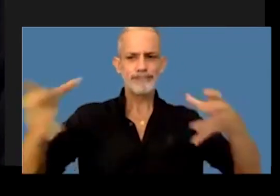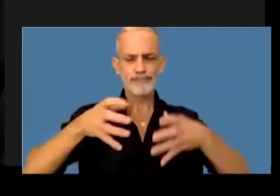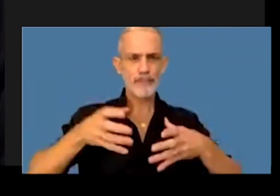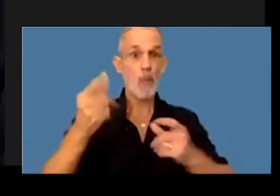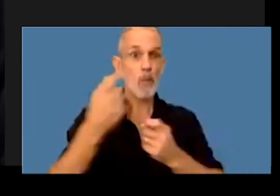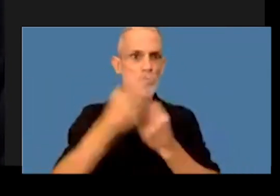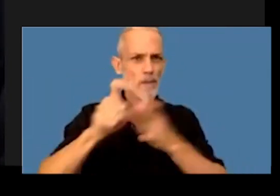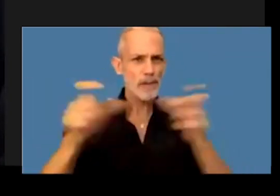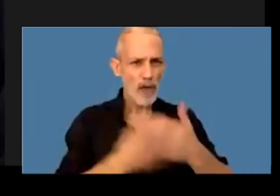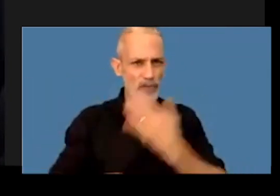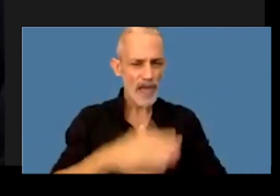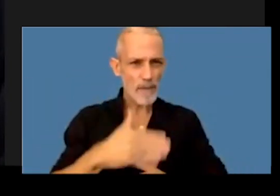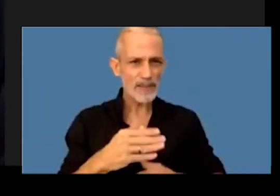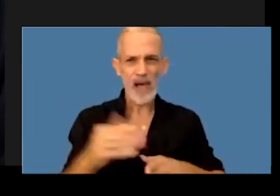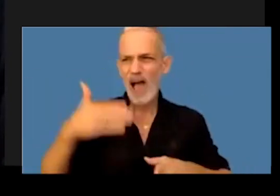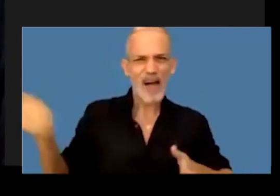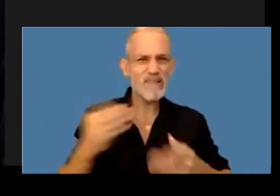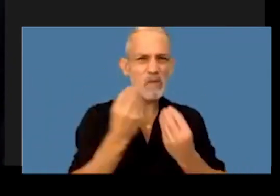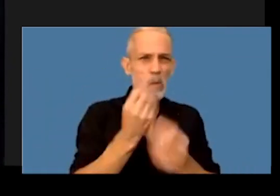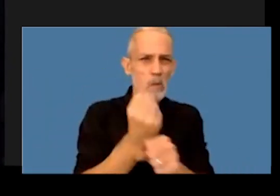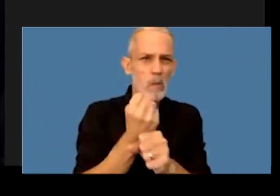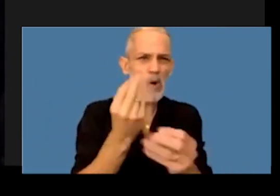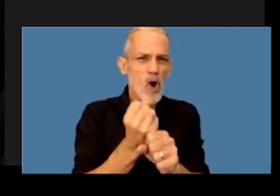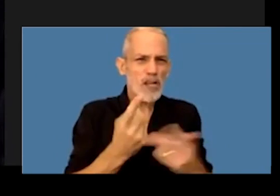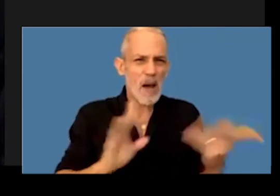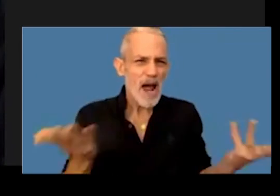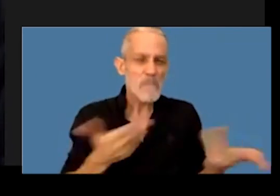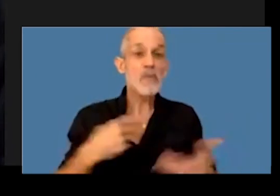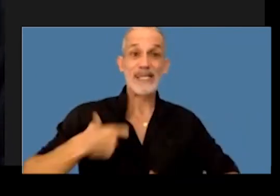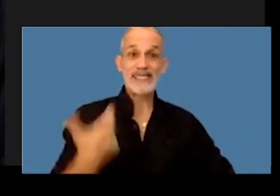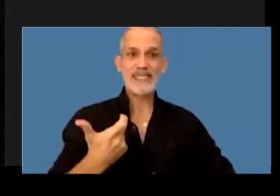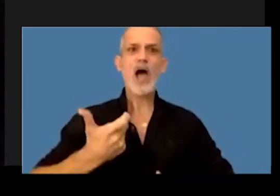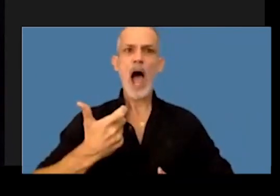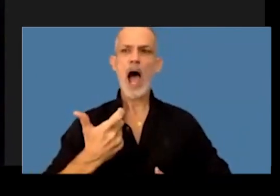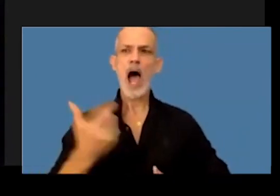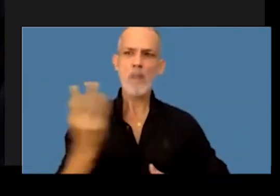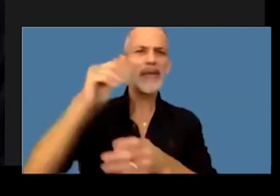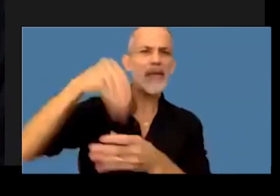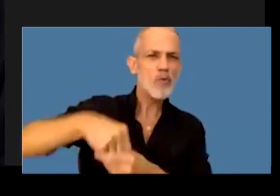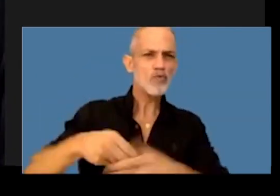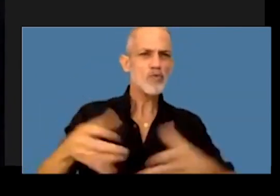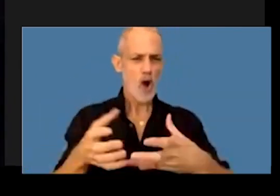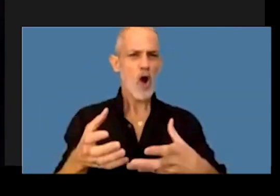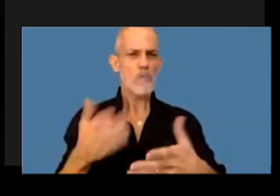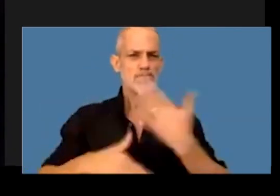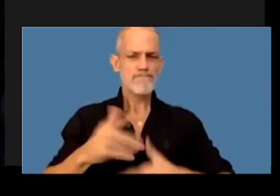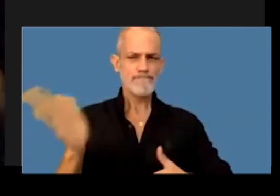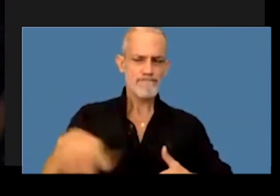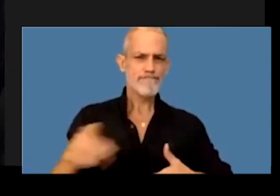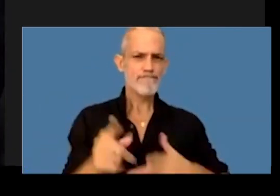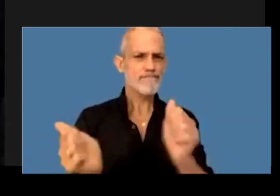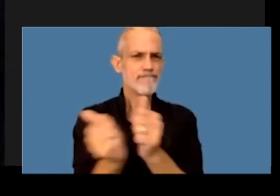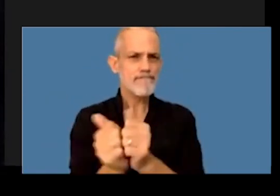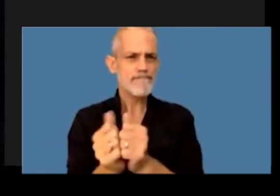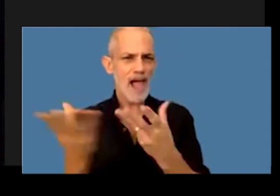discapacidad que están por fuera del mercado laboral, y que los sindicatos tomen como bandera la inclusión, tomen como la bandera el acompañamiento, el